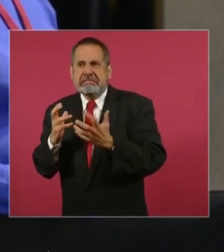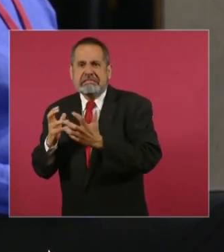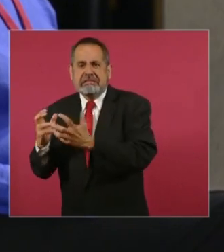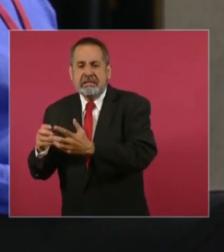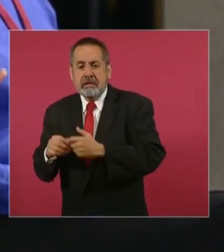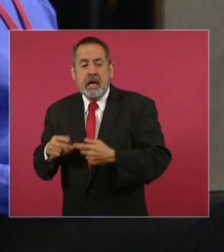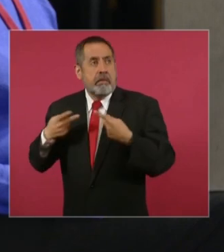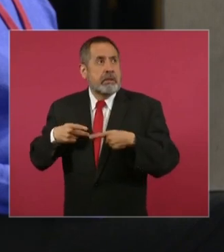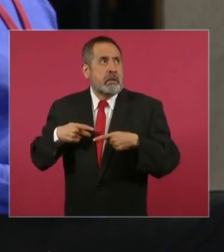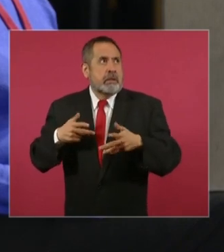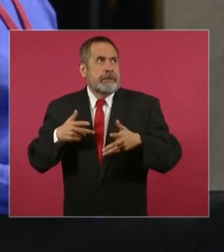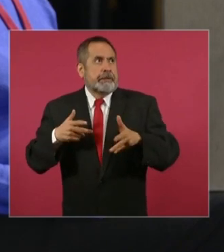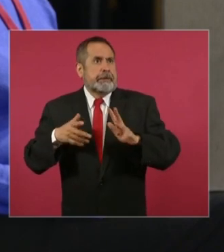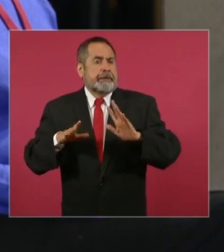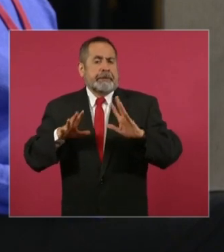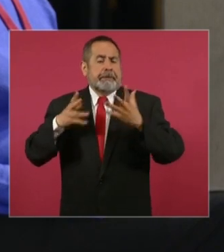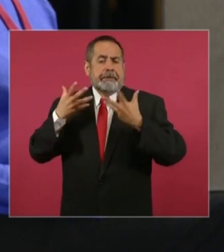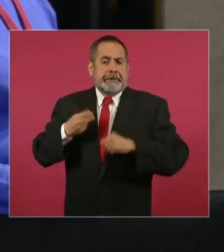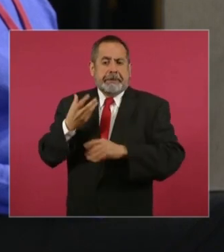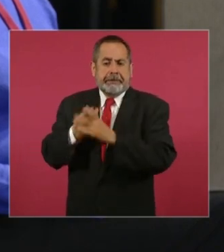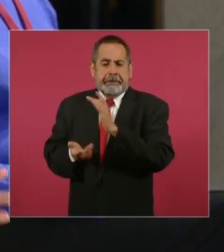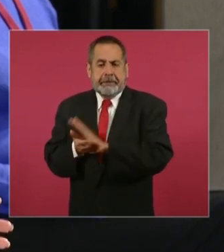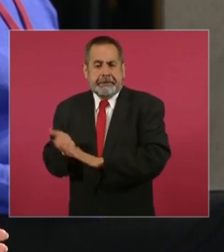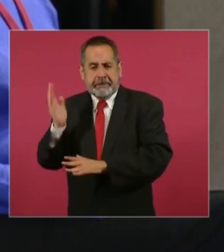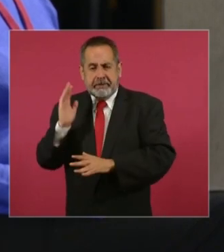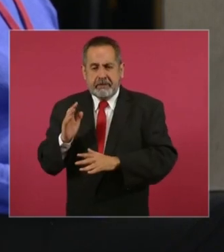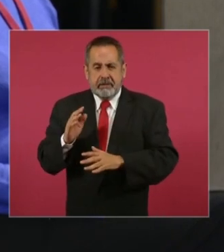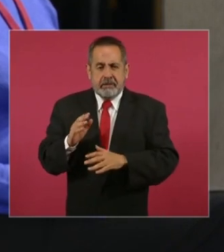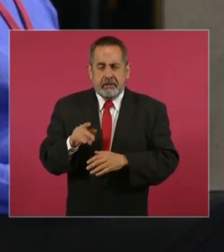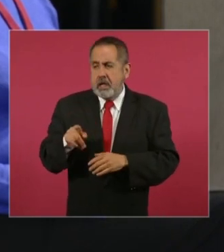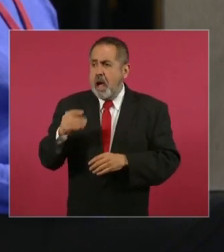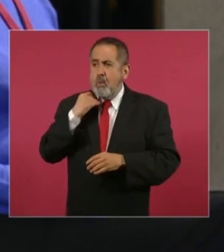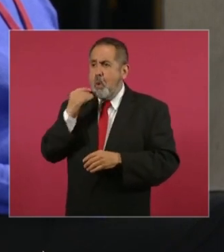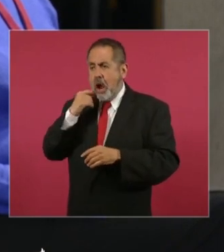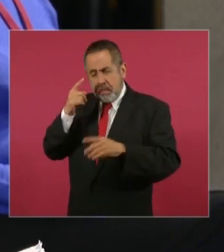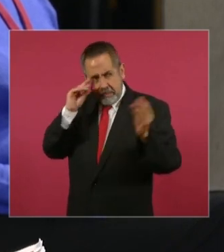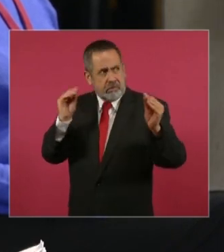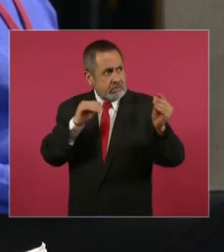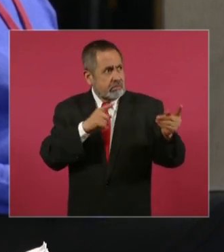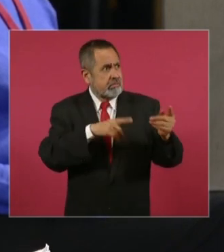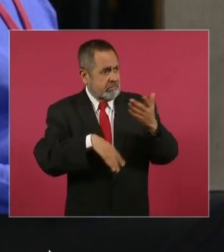que ahí vivían se tuvieron que ir, tuvieron que agarrar abogados,